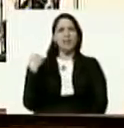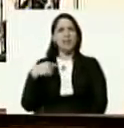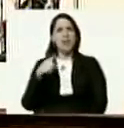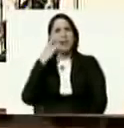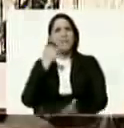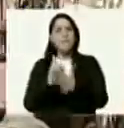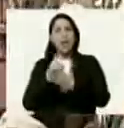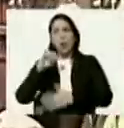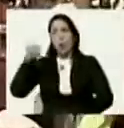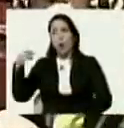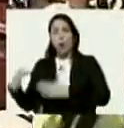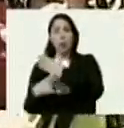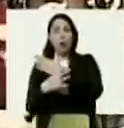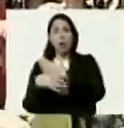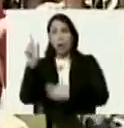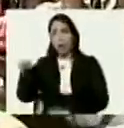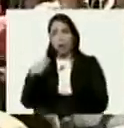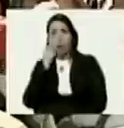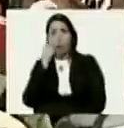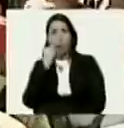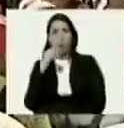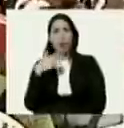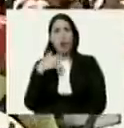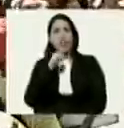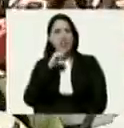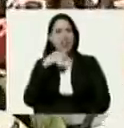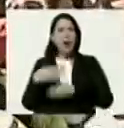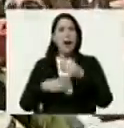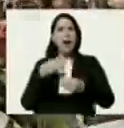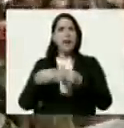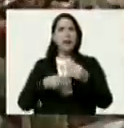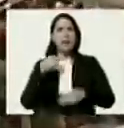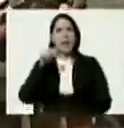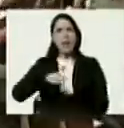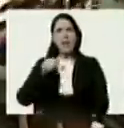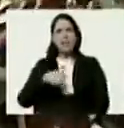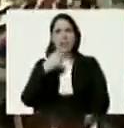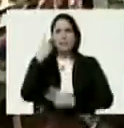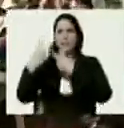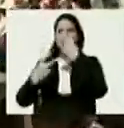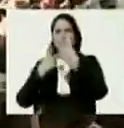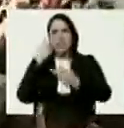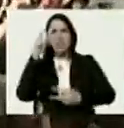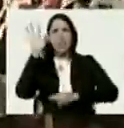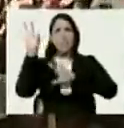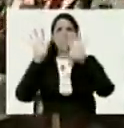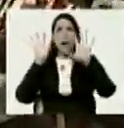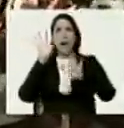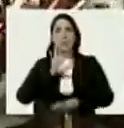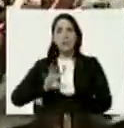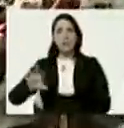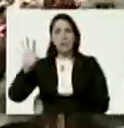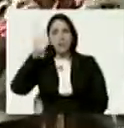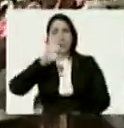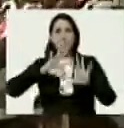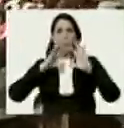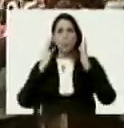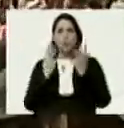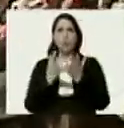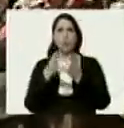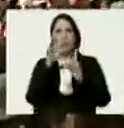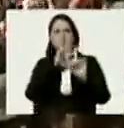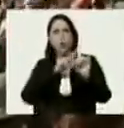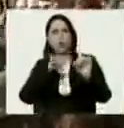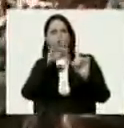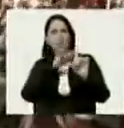Juan Guaidó, quien realiza también esta visita por países que han conspirado